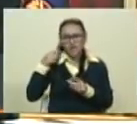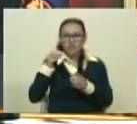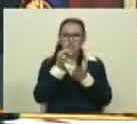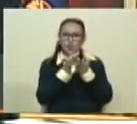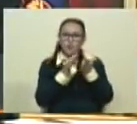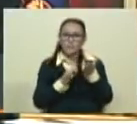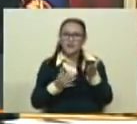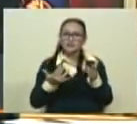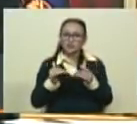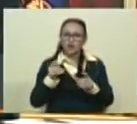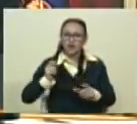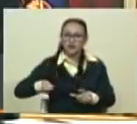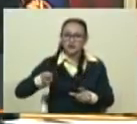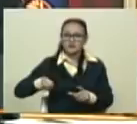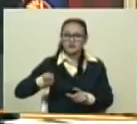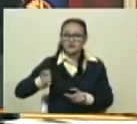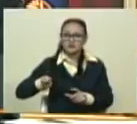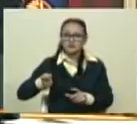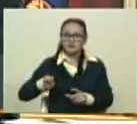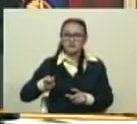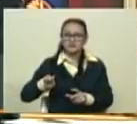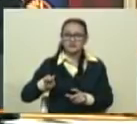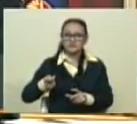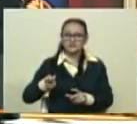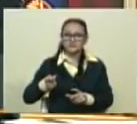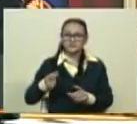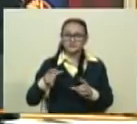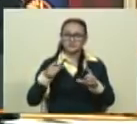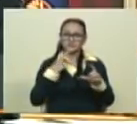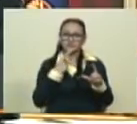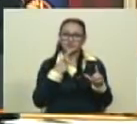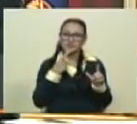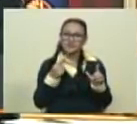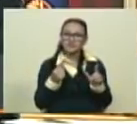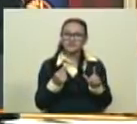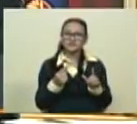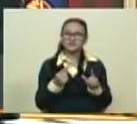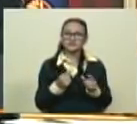Corte Suprema de Justicia estableciendo